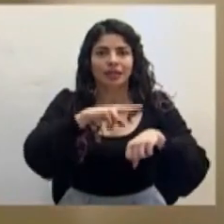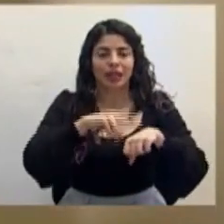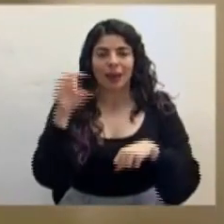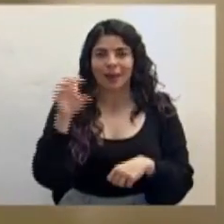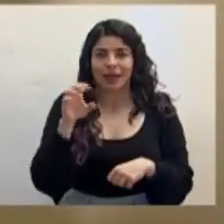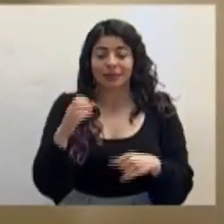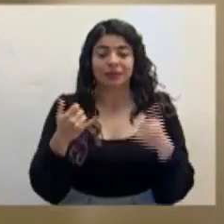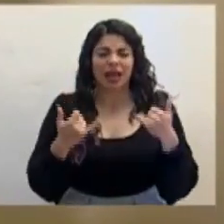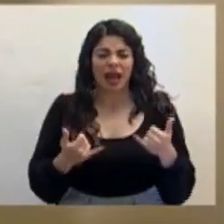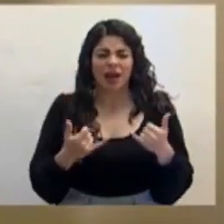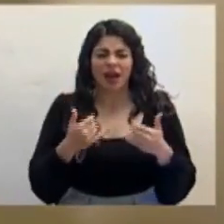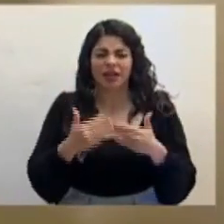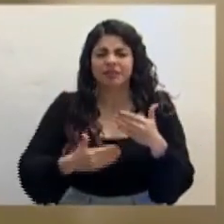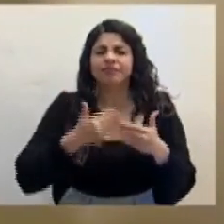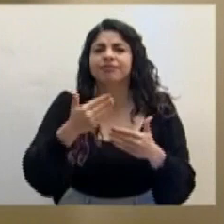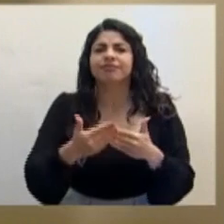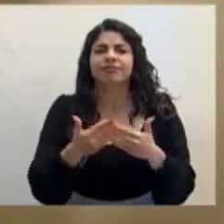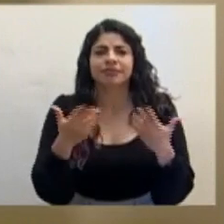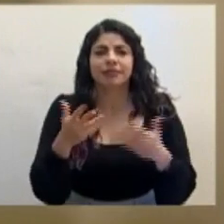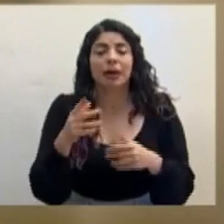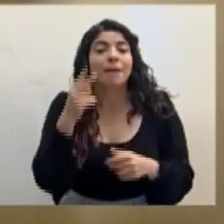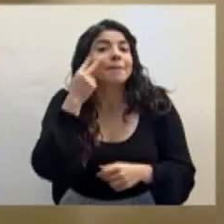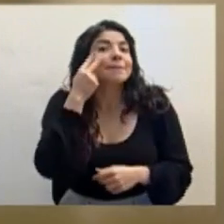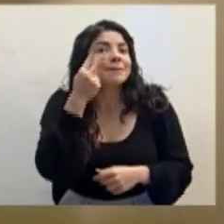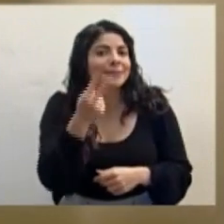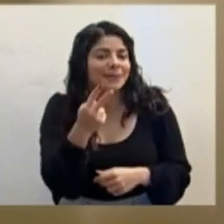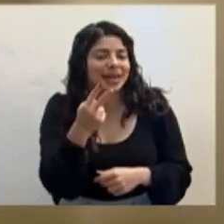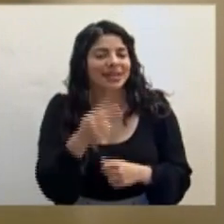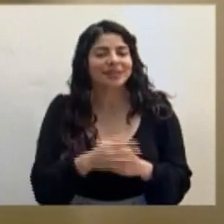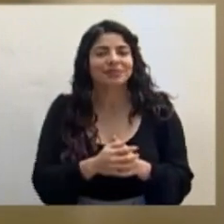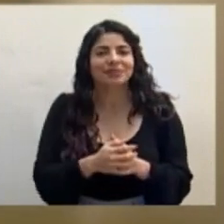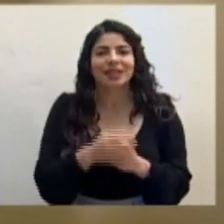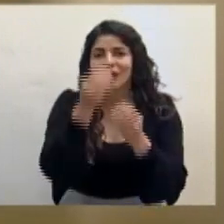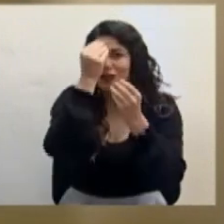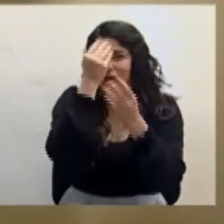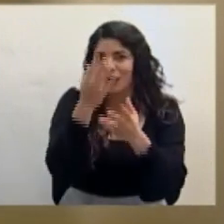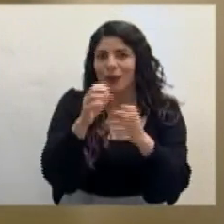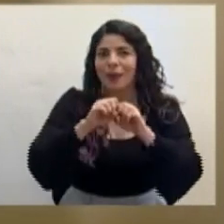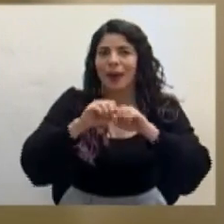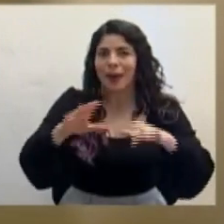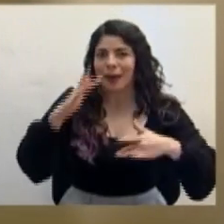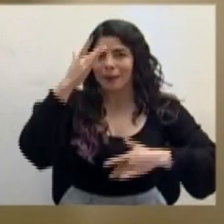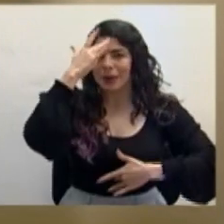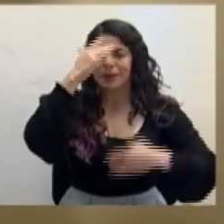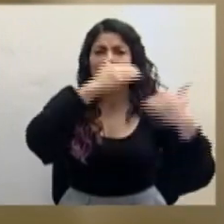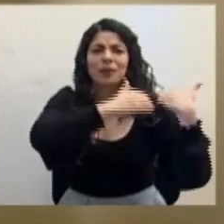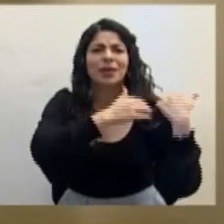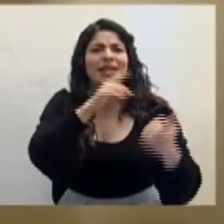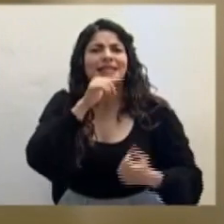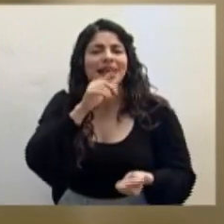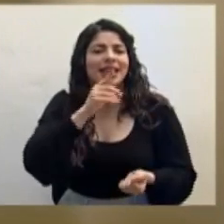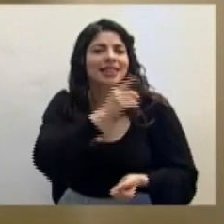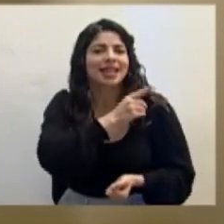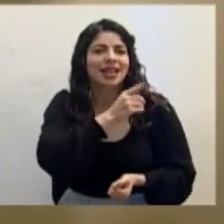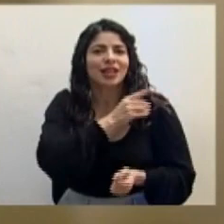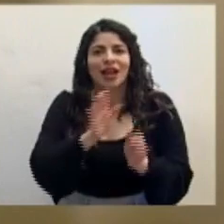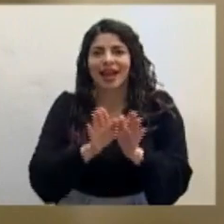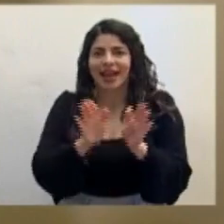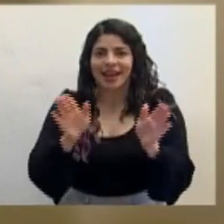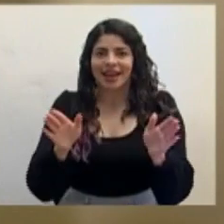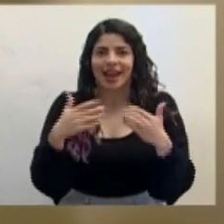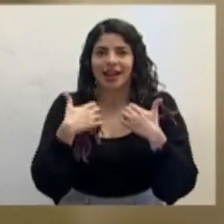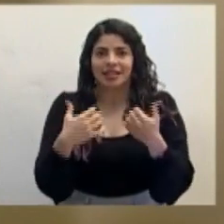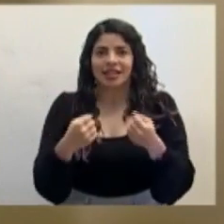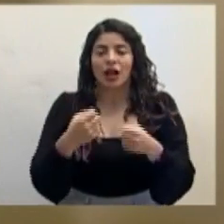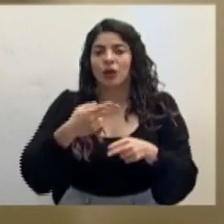Emergencias. A continuación, veremos el reporte epidemiológico por parte de la Directora General de